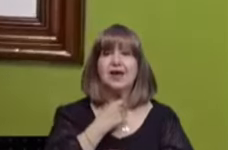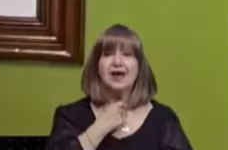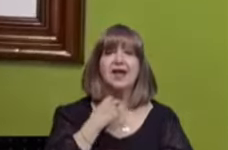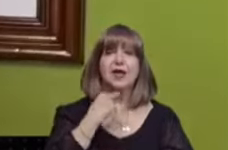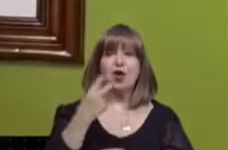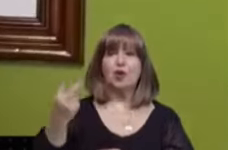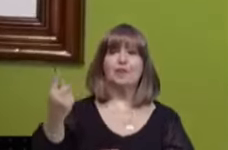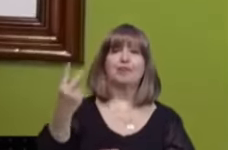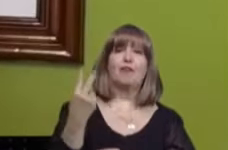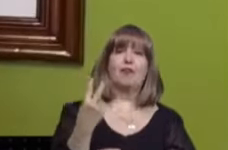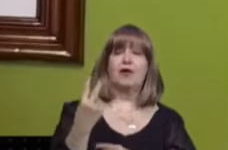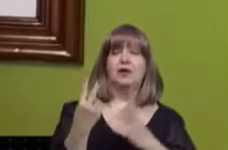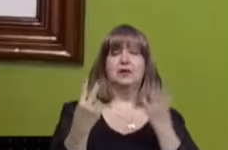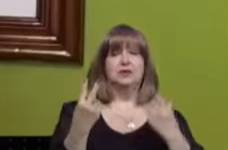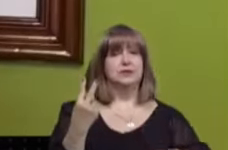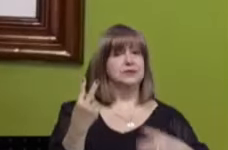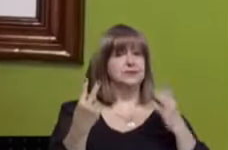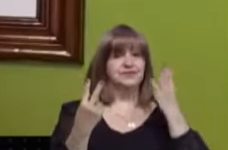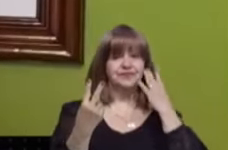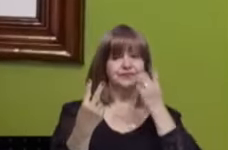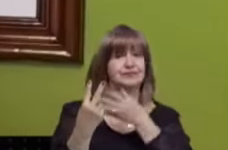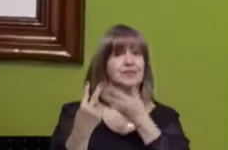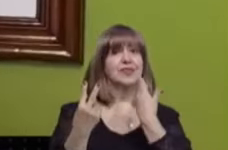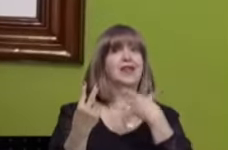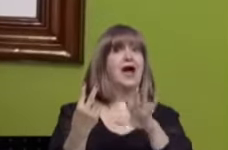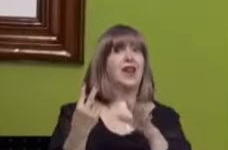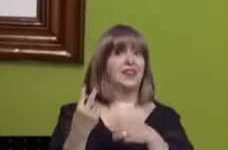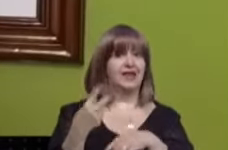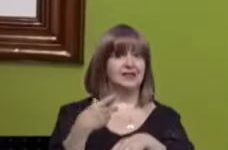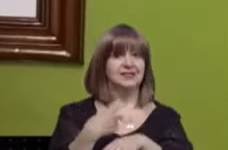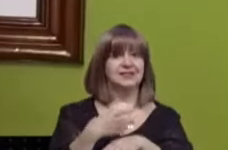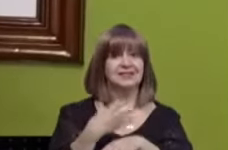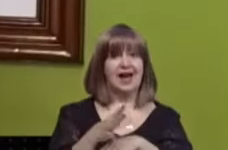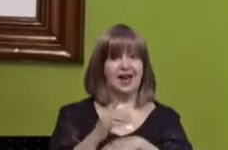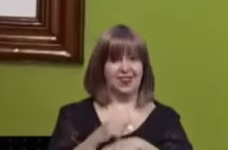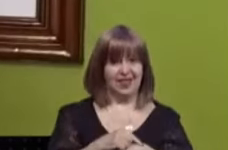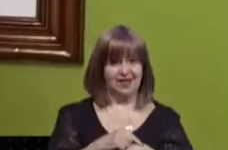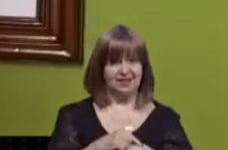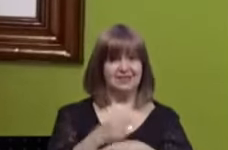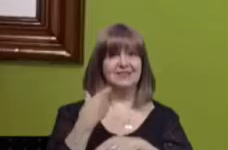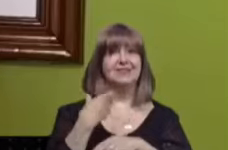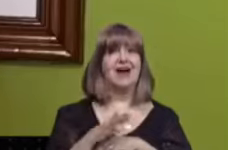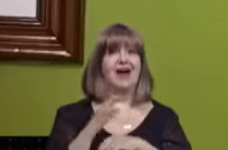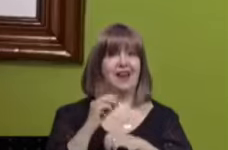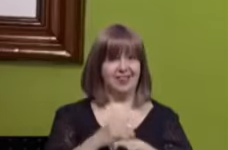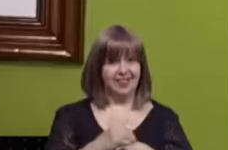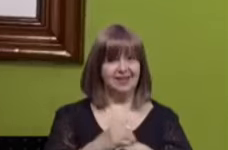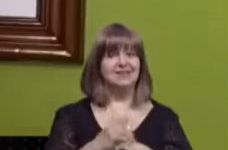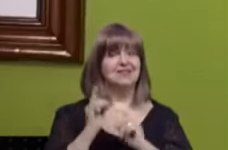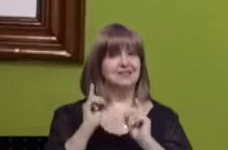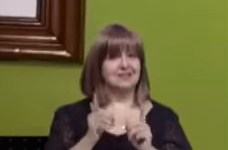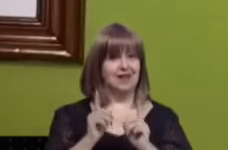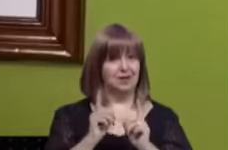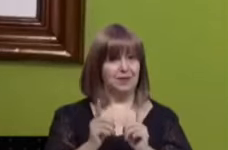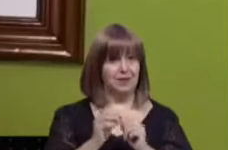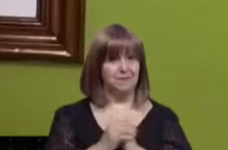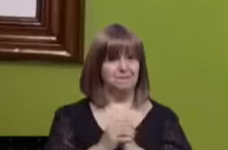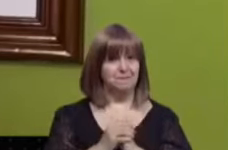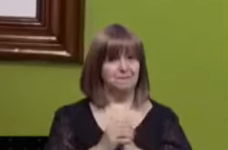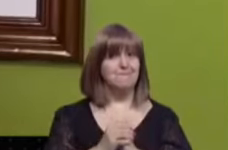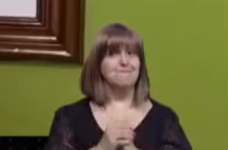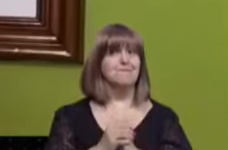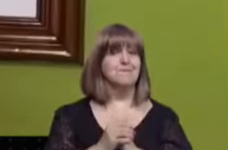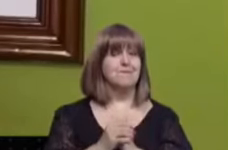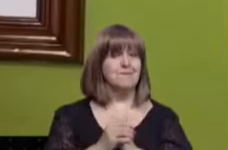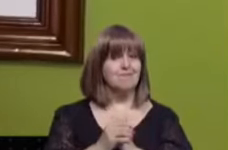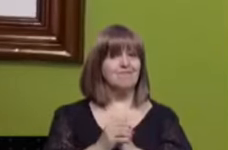maternidad, biológicamente es tarde. Entonces, ojo con también que estos otros también son mandatos que se